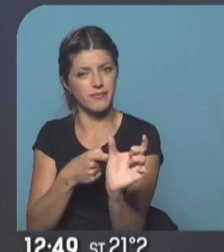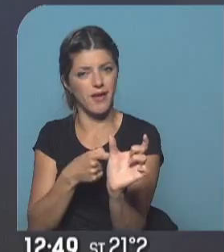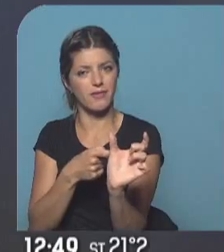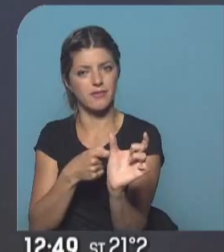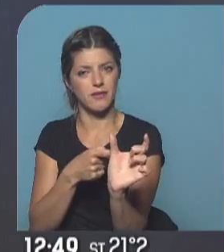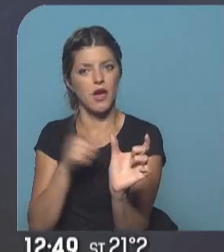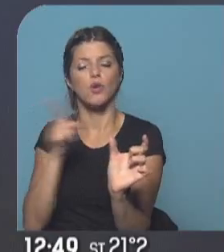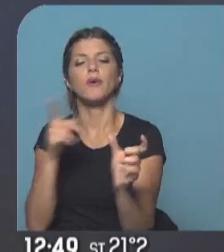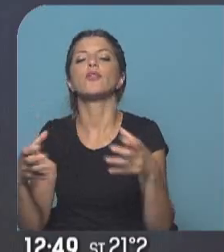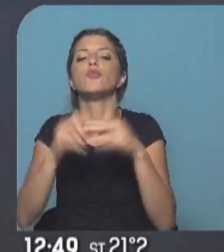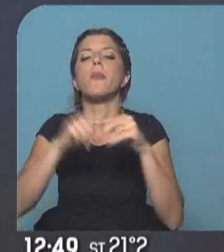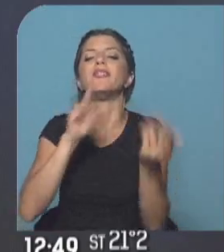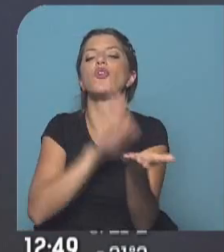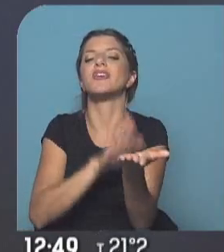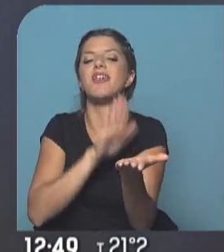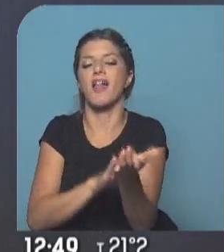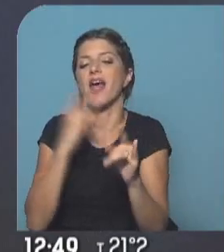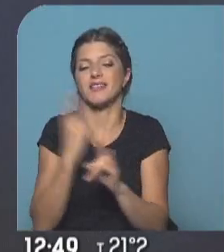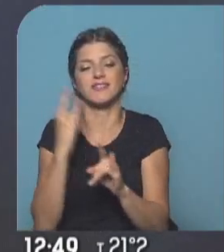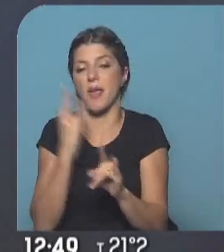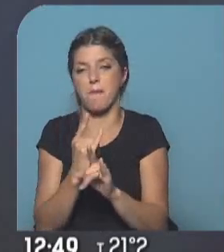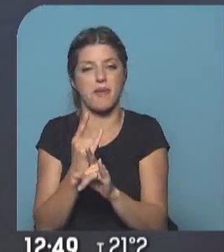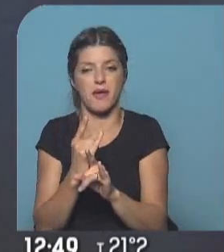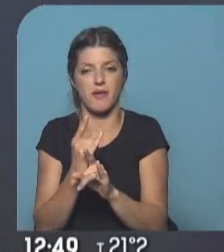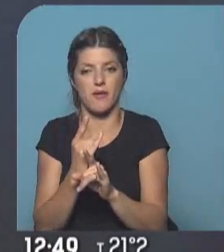por el lado de la izquierda, por el lado de lo